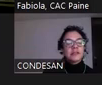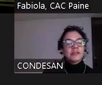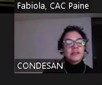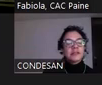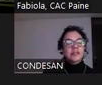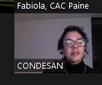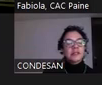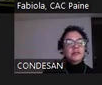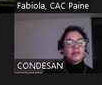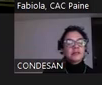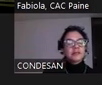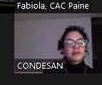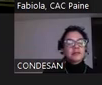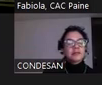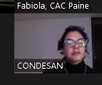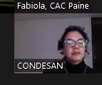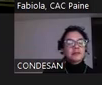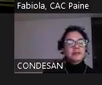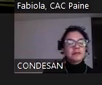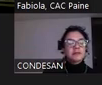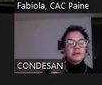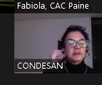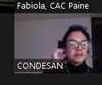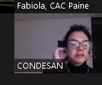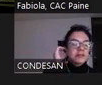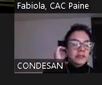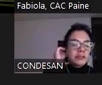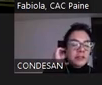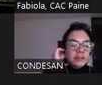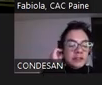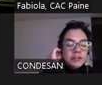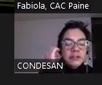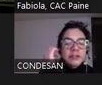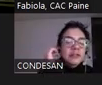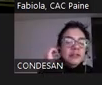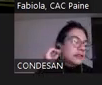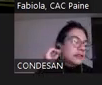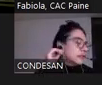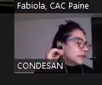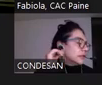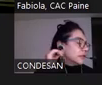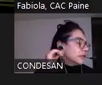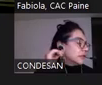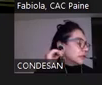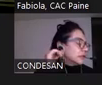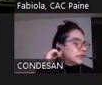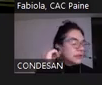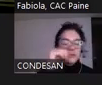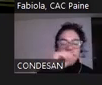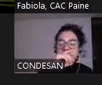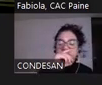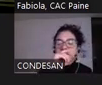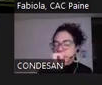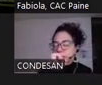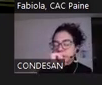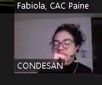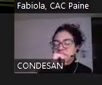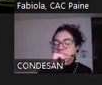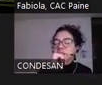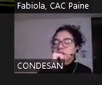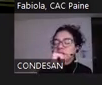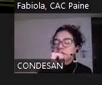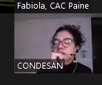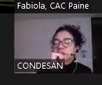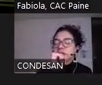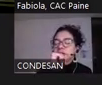participaron varios sectores y participó el sector académico de hecho con el sector académico logramos construir